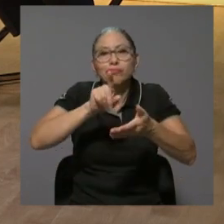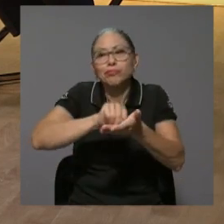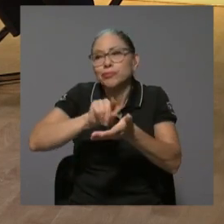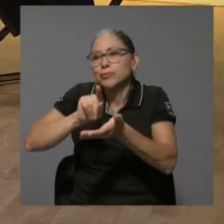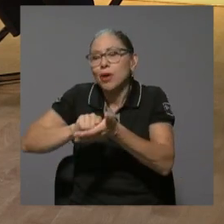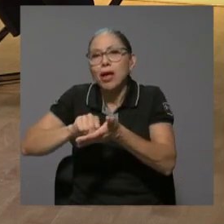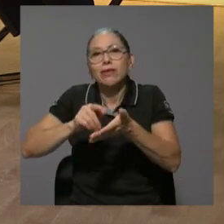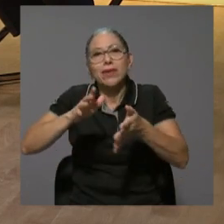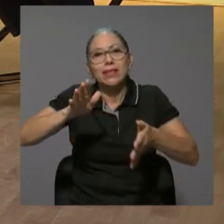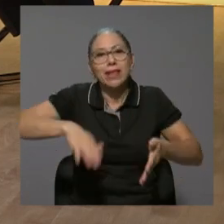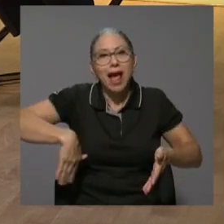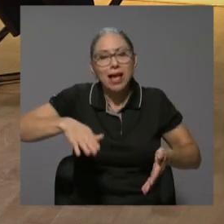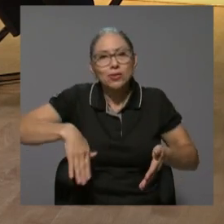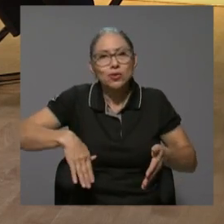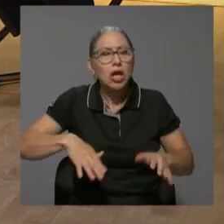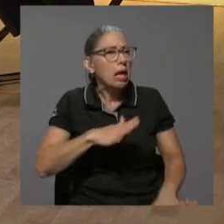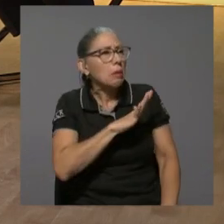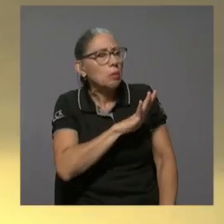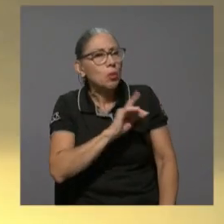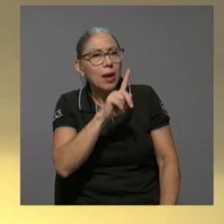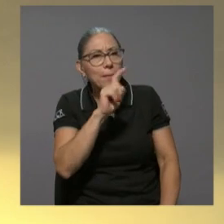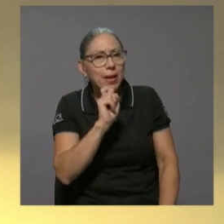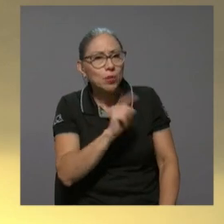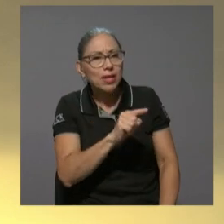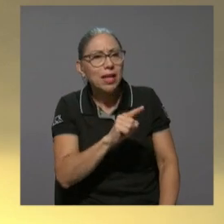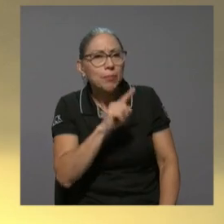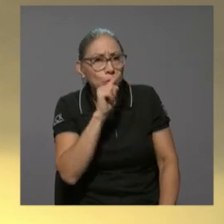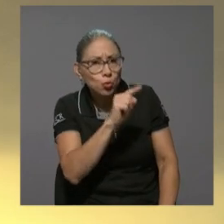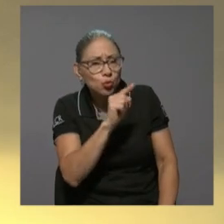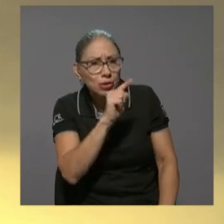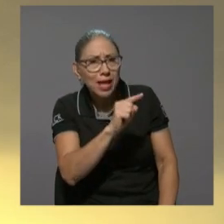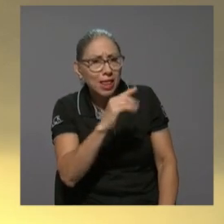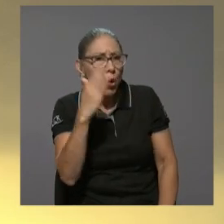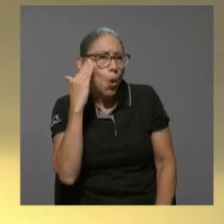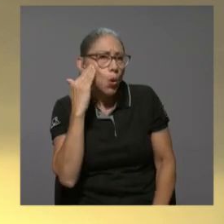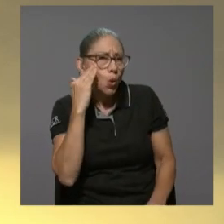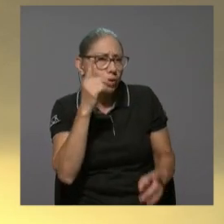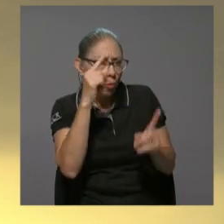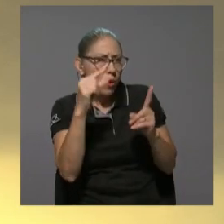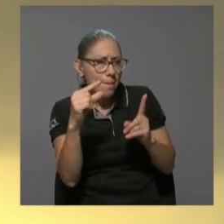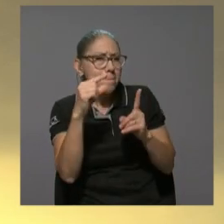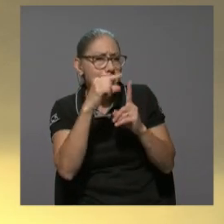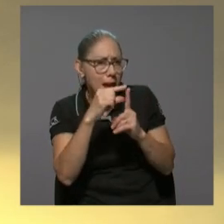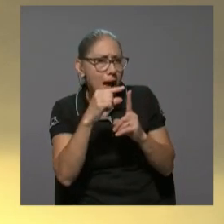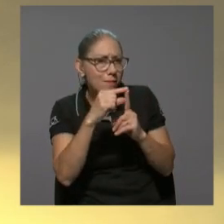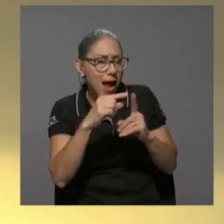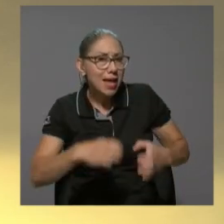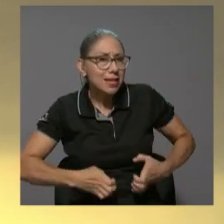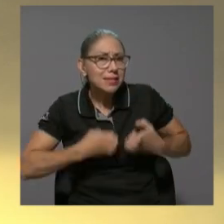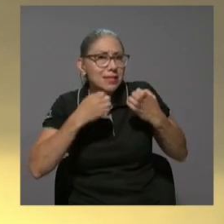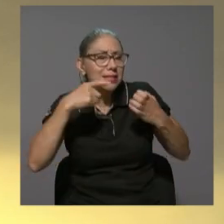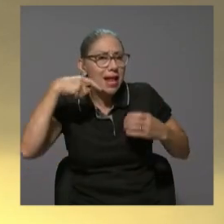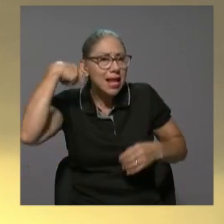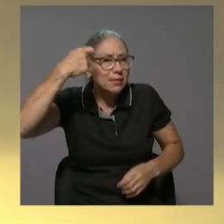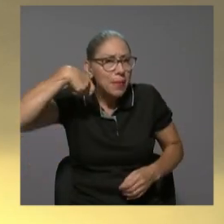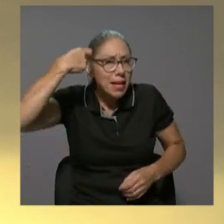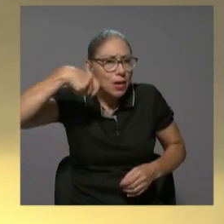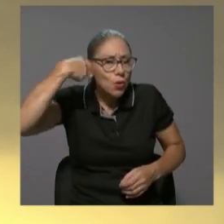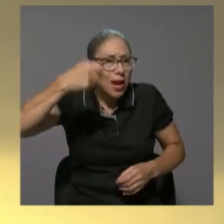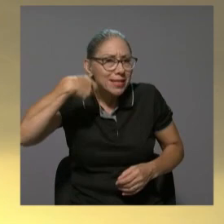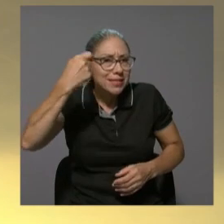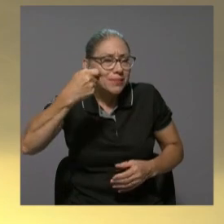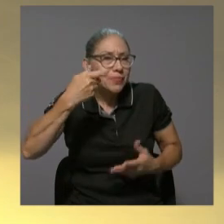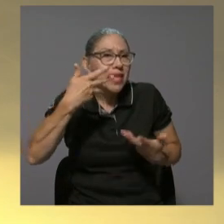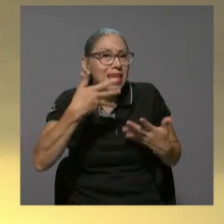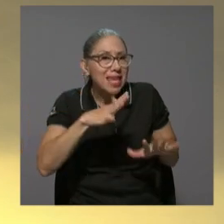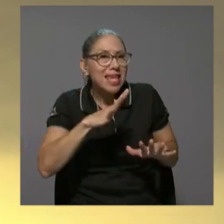pensé... Perdón, una preguntita. ¿Usted conoce una palabra que existe en las películas y que la dicen